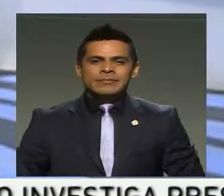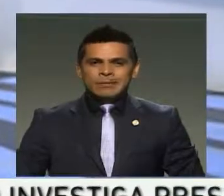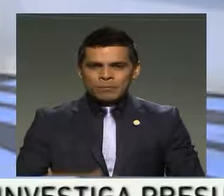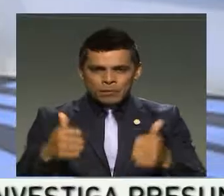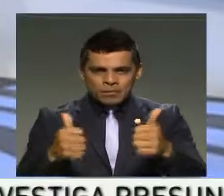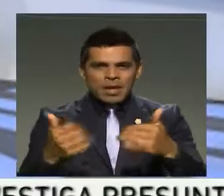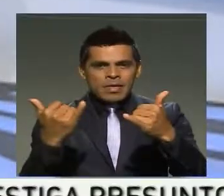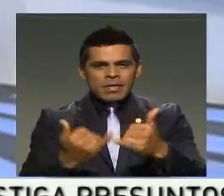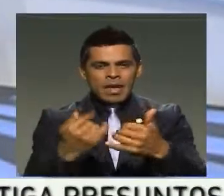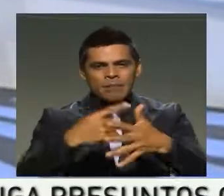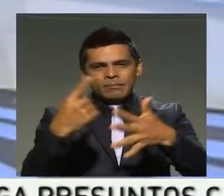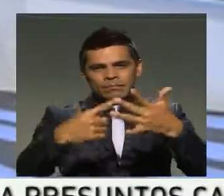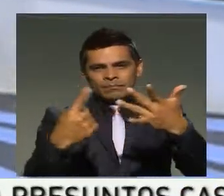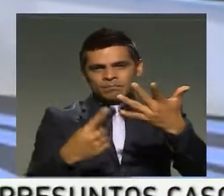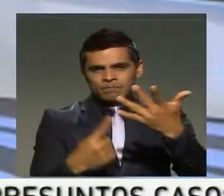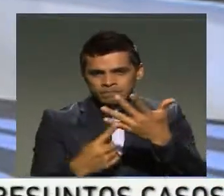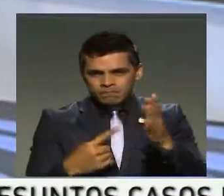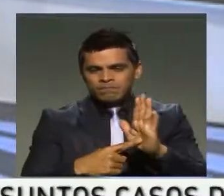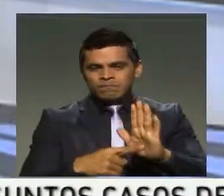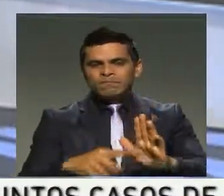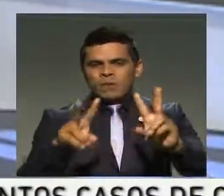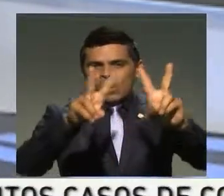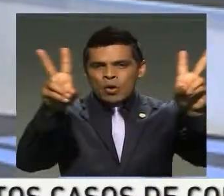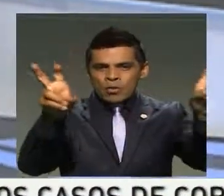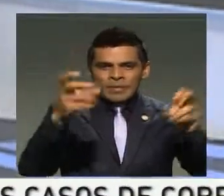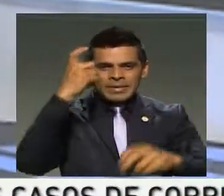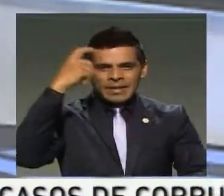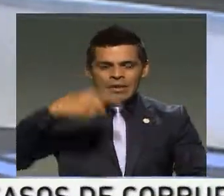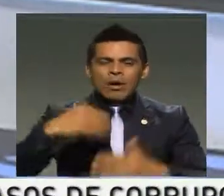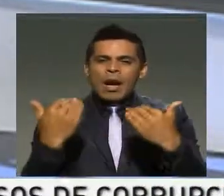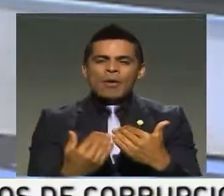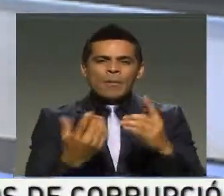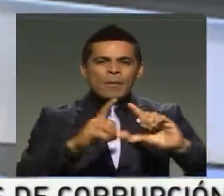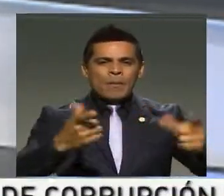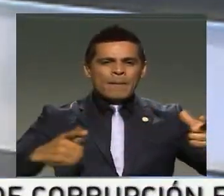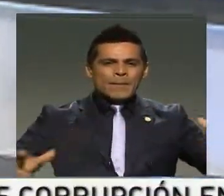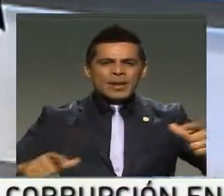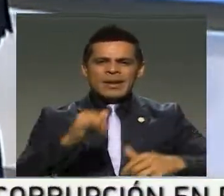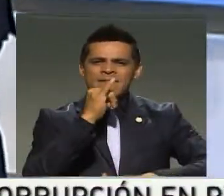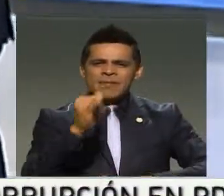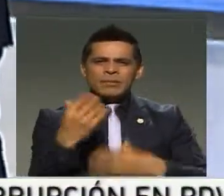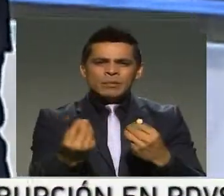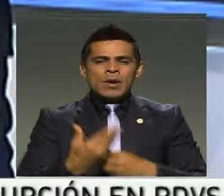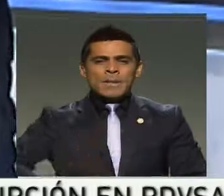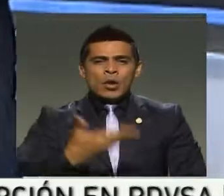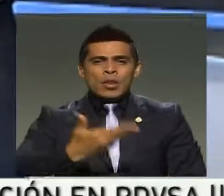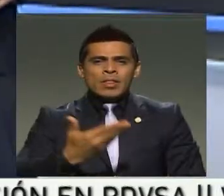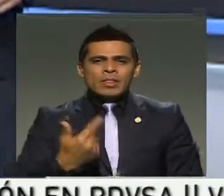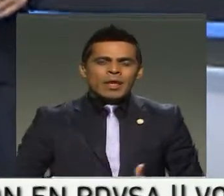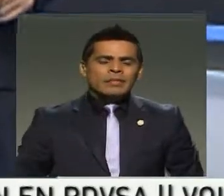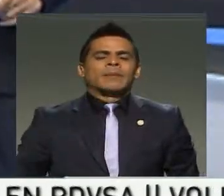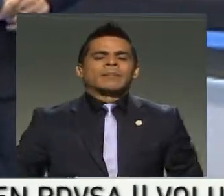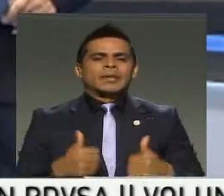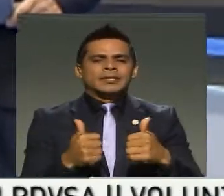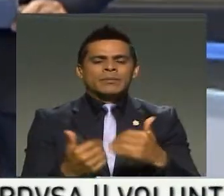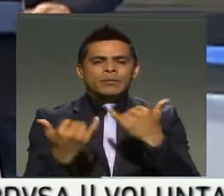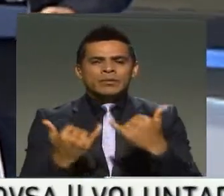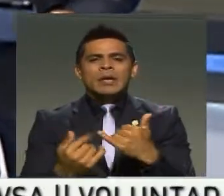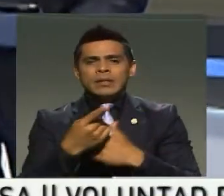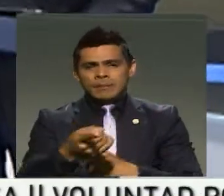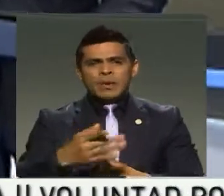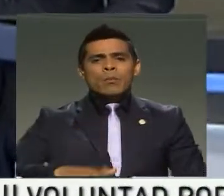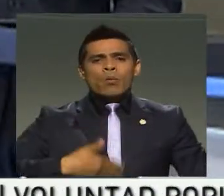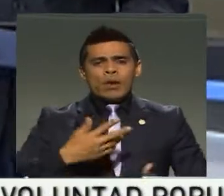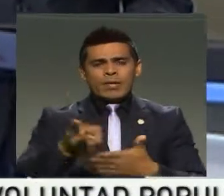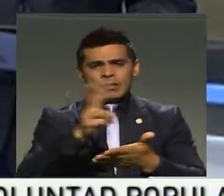Muy bien, ya hemos revisado cuáles son los principales temas del día de hoy. Vamos a ampliar ahora, Carmen, hay información muy importante. Así es, vamos a ampliarse y recuerde que